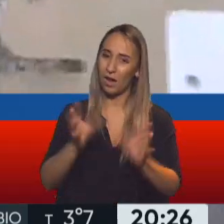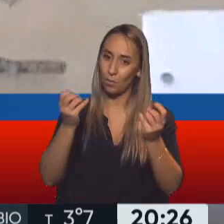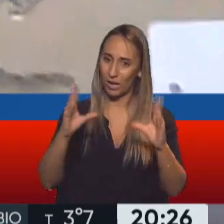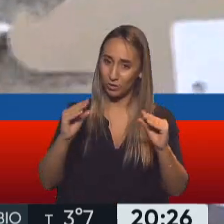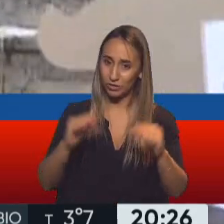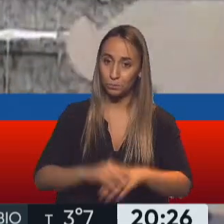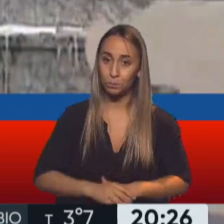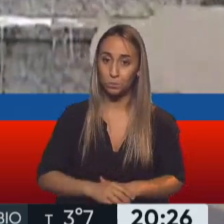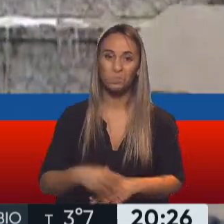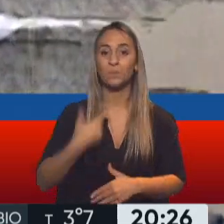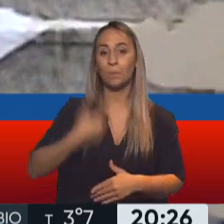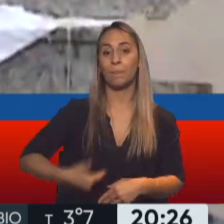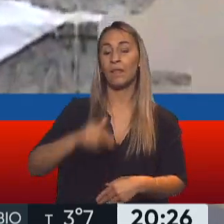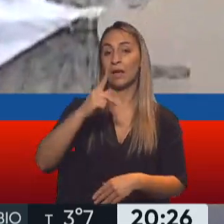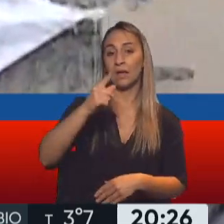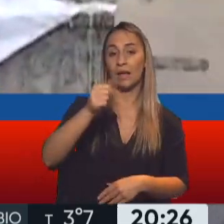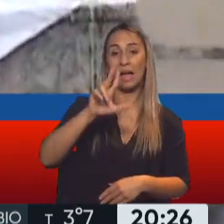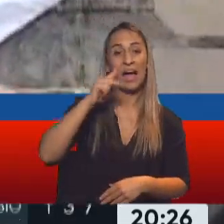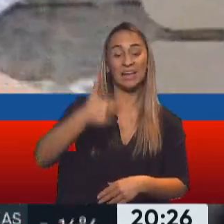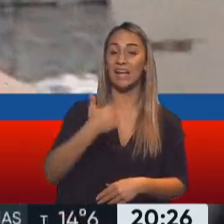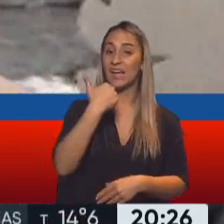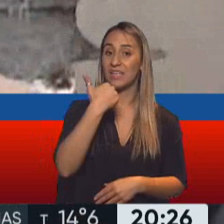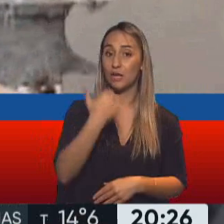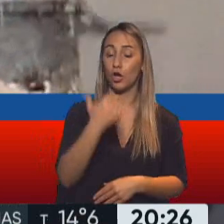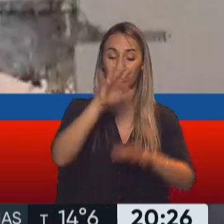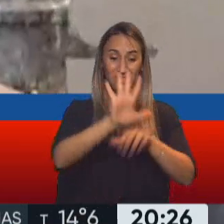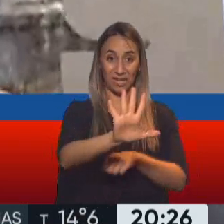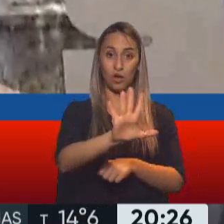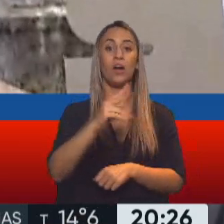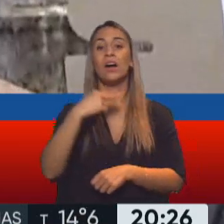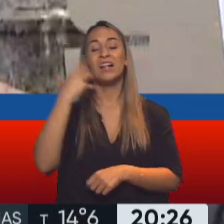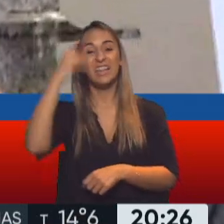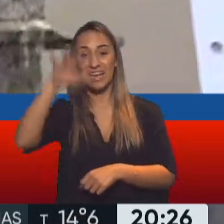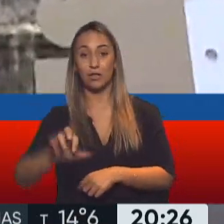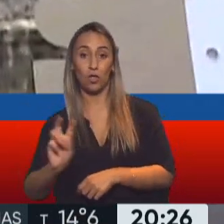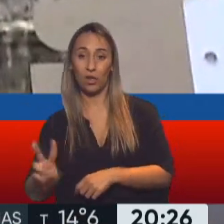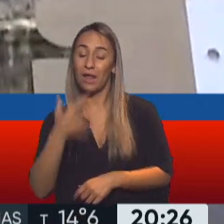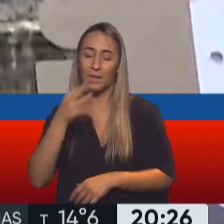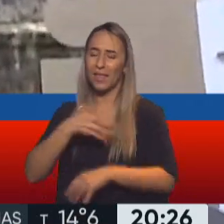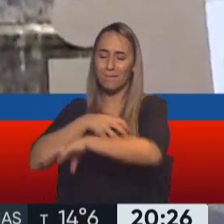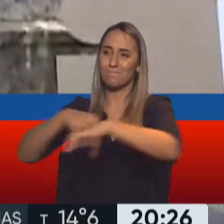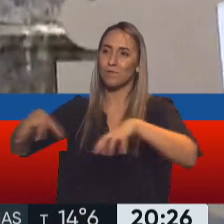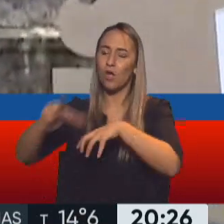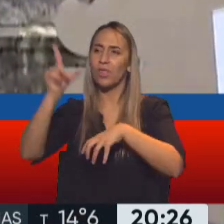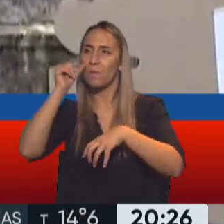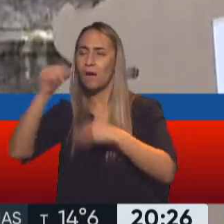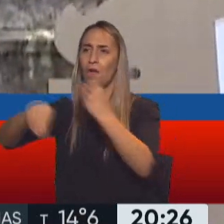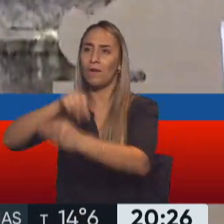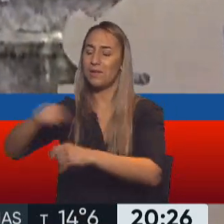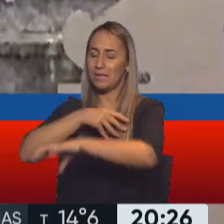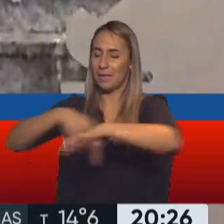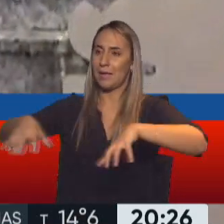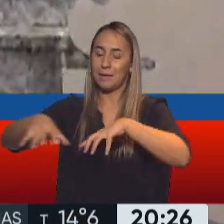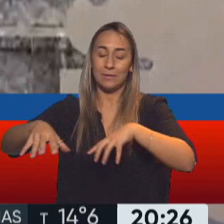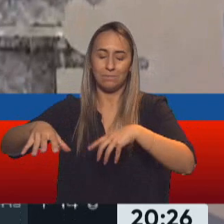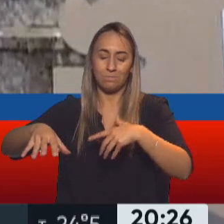noches. Mi nombre es Karina, soy mamá de 5 hijos y 2 nietos. No me puedo poner en lugar de su papá ni de sus familiares porque hoy no